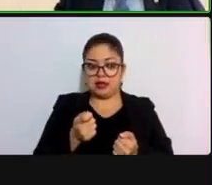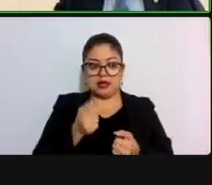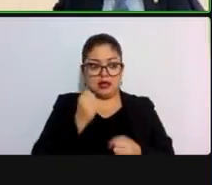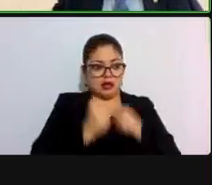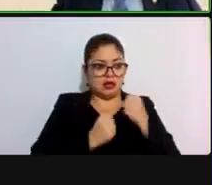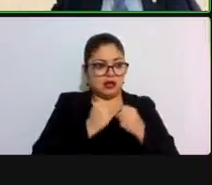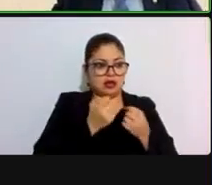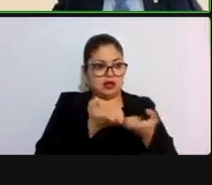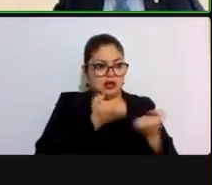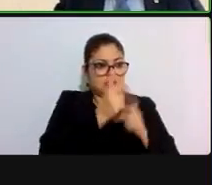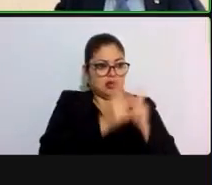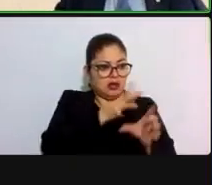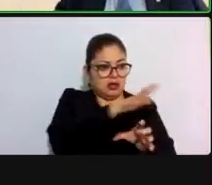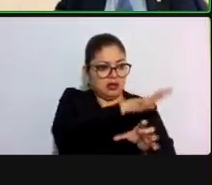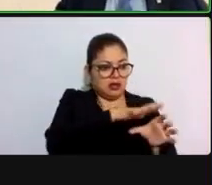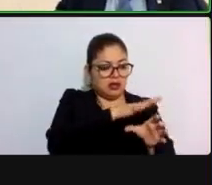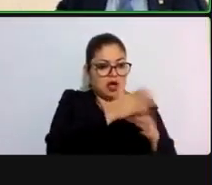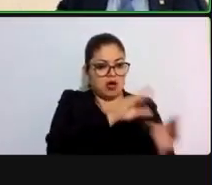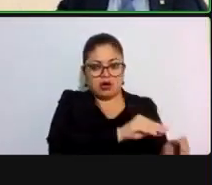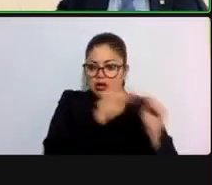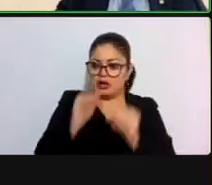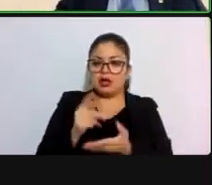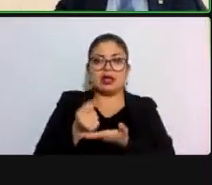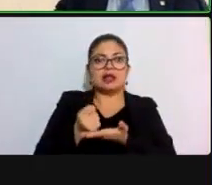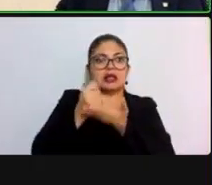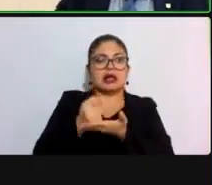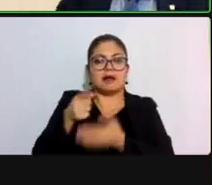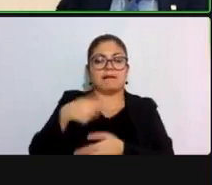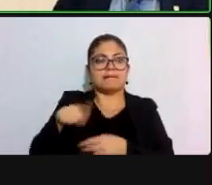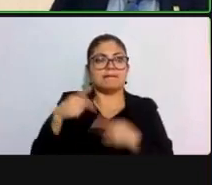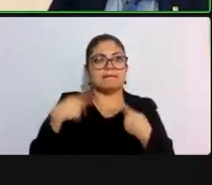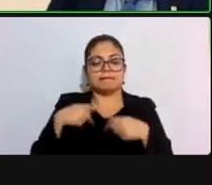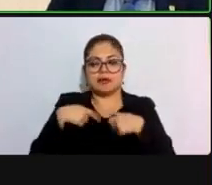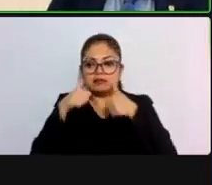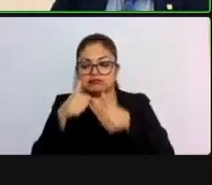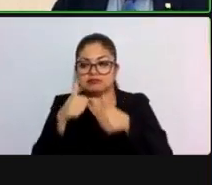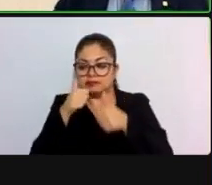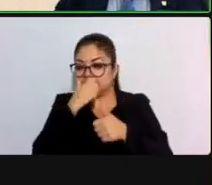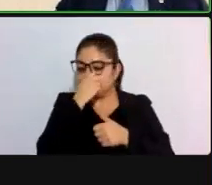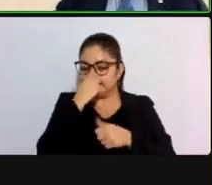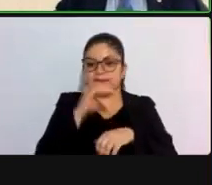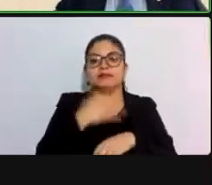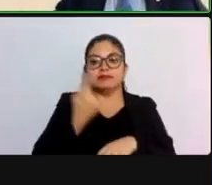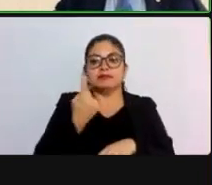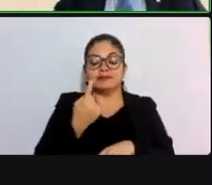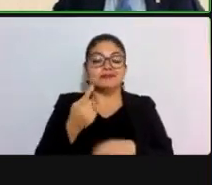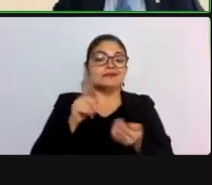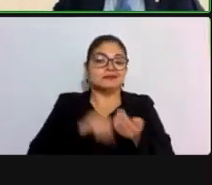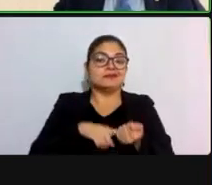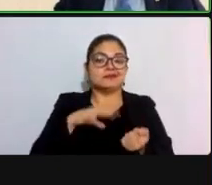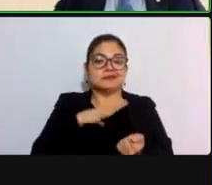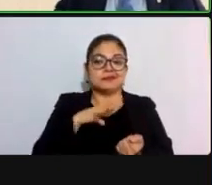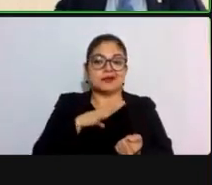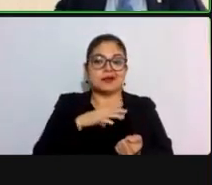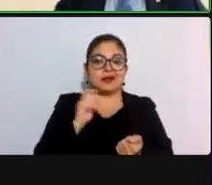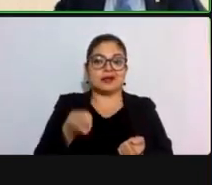organismo se puede preparar, puede ser organizado, puede ser entrenado para llevar a cabo una actividad, pero no está preparado